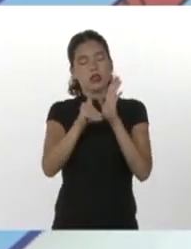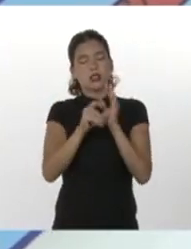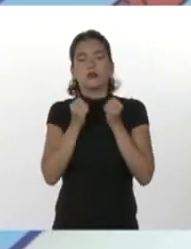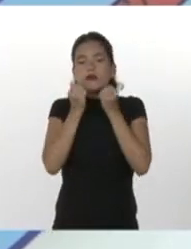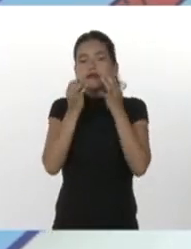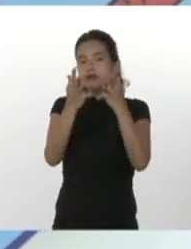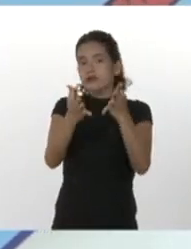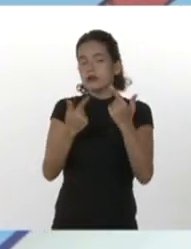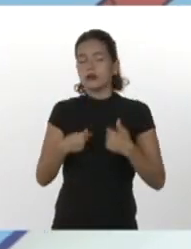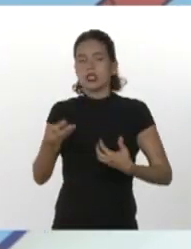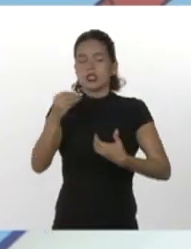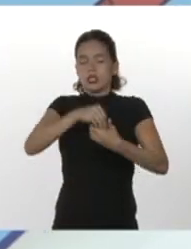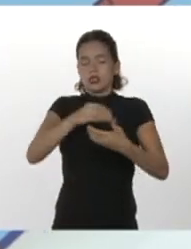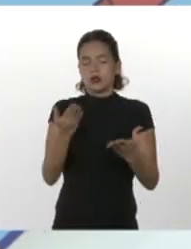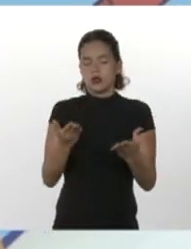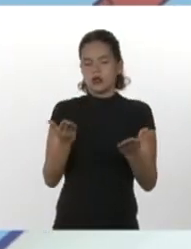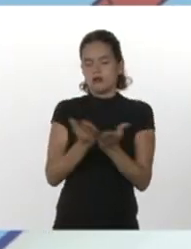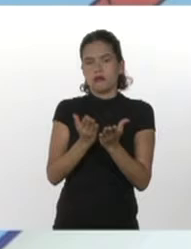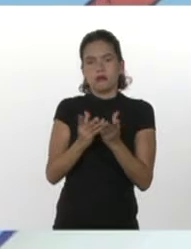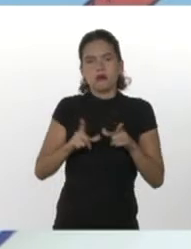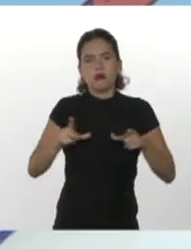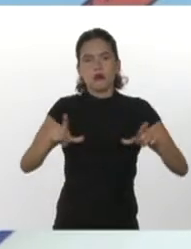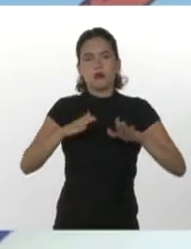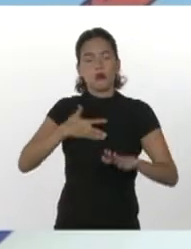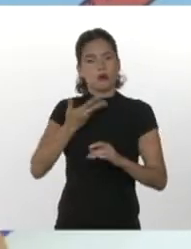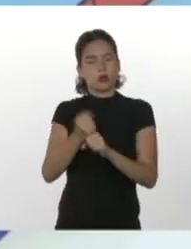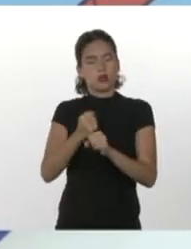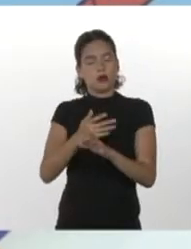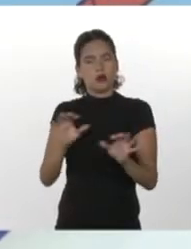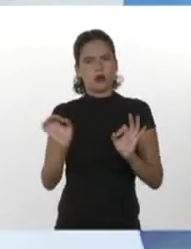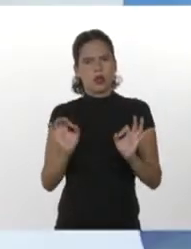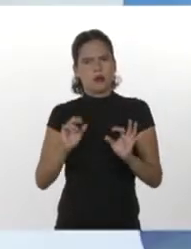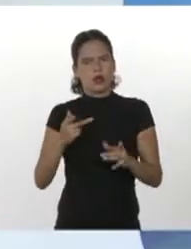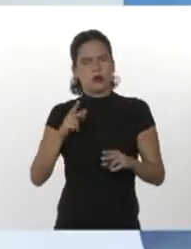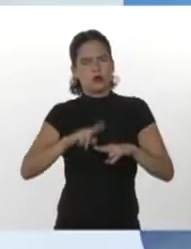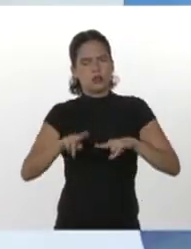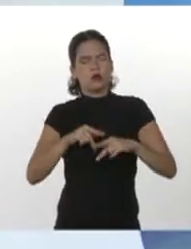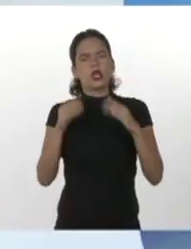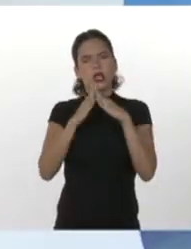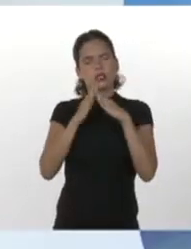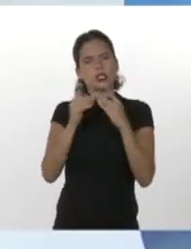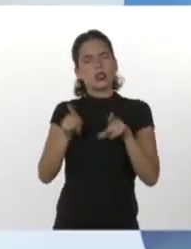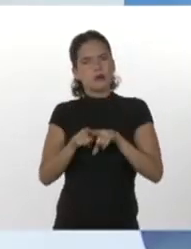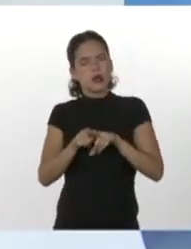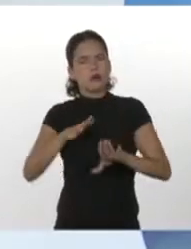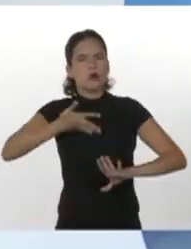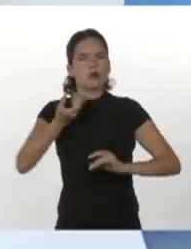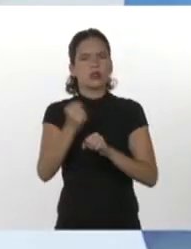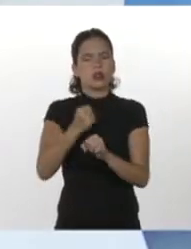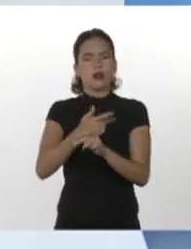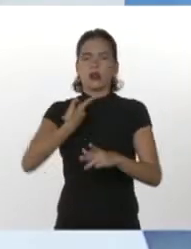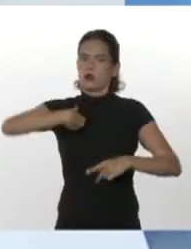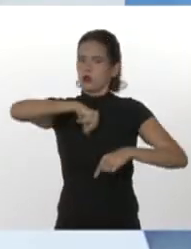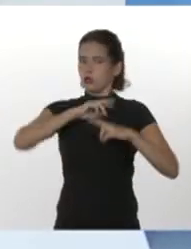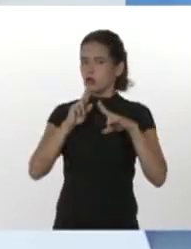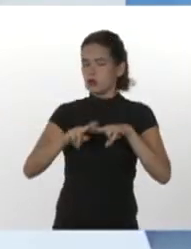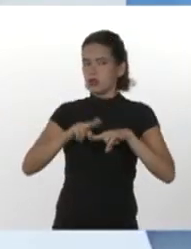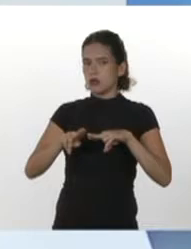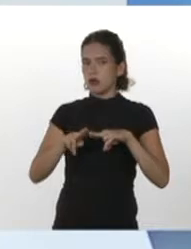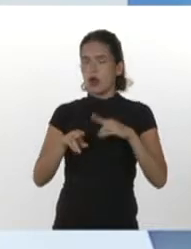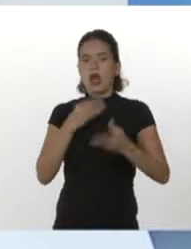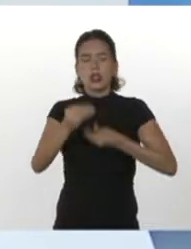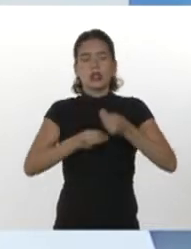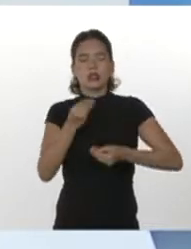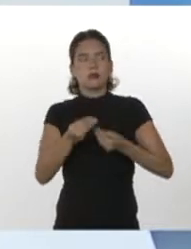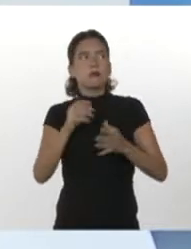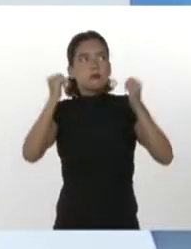expresarse. Y dentro del aula de clase podemos trabajar con nuestros niños, no solamente en el aula de clase, en casa también podemos trabajar con nuestros niños acerca del ejercicio de